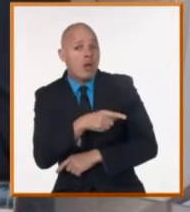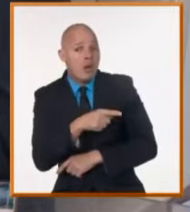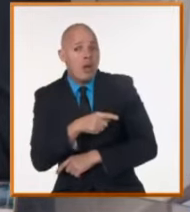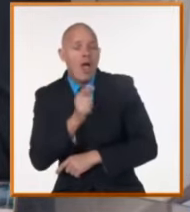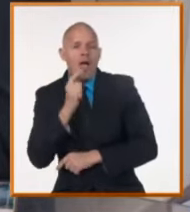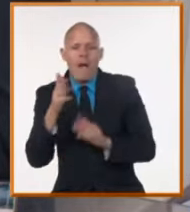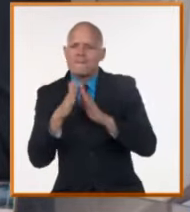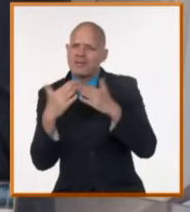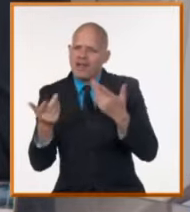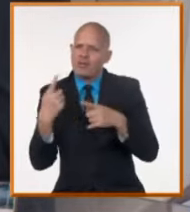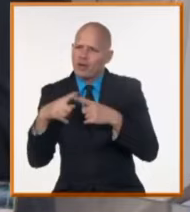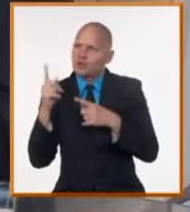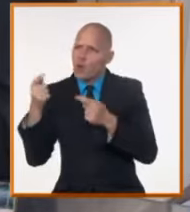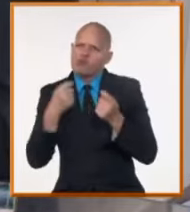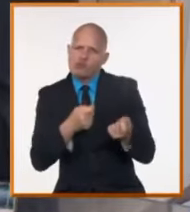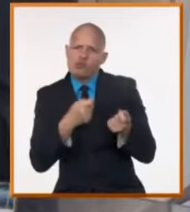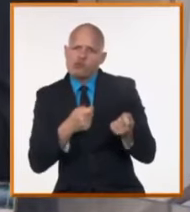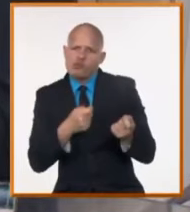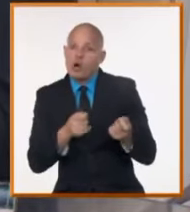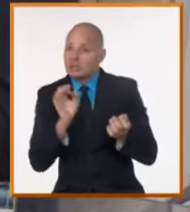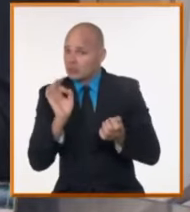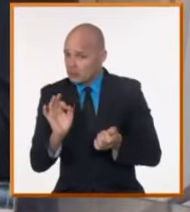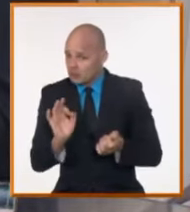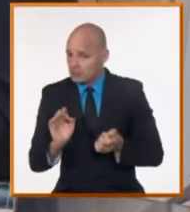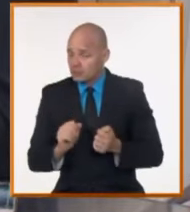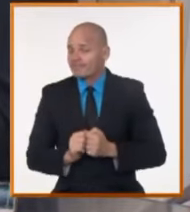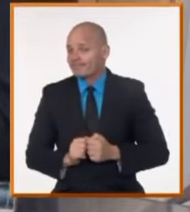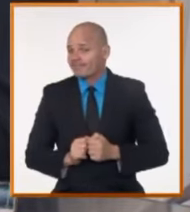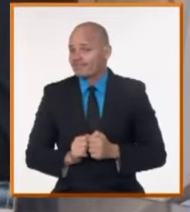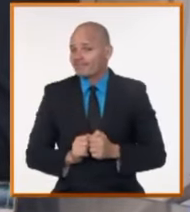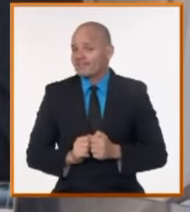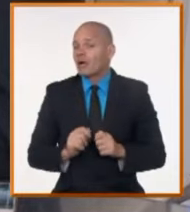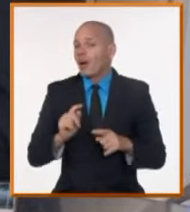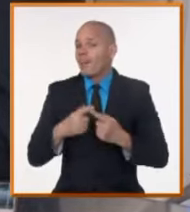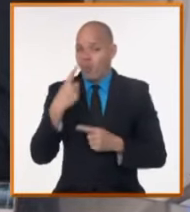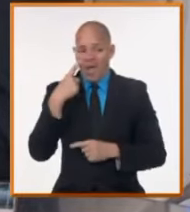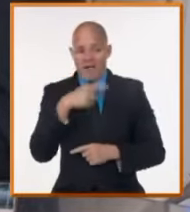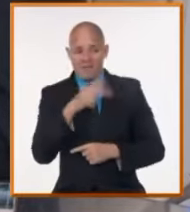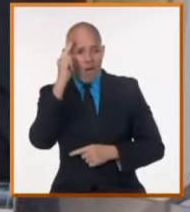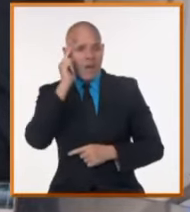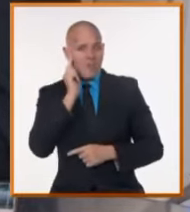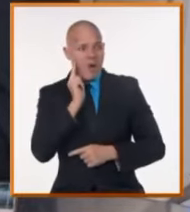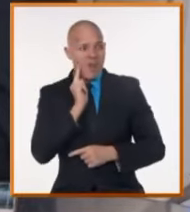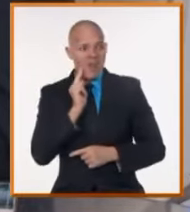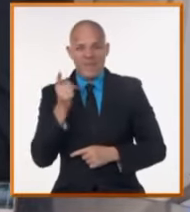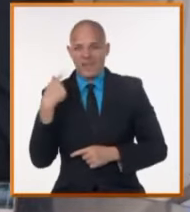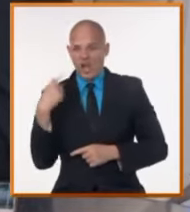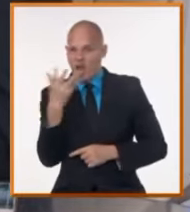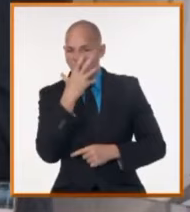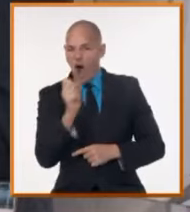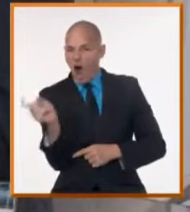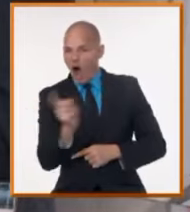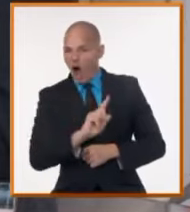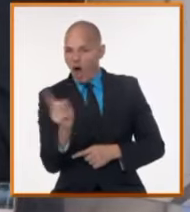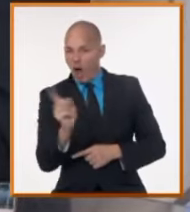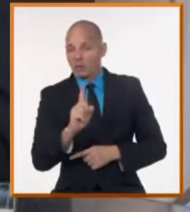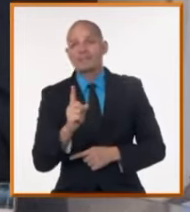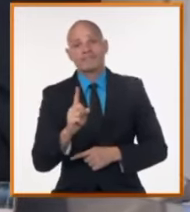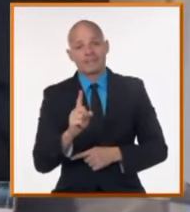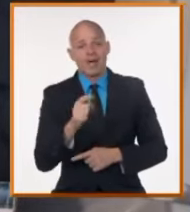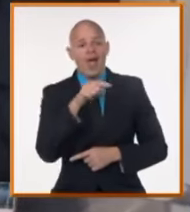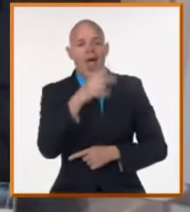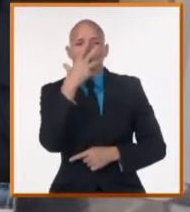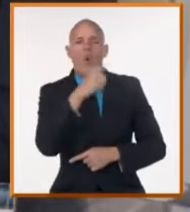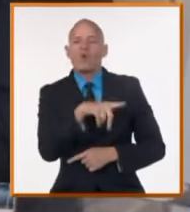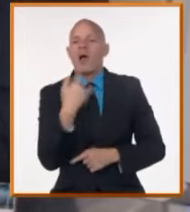momento. Es decir, atacar sobre todo sus ideales, por lo que representaban esos ideales, que Estados Unidos los consideró